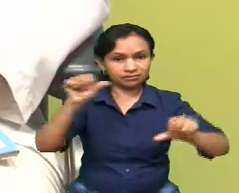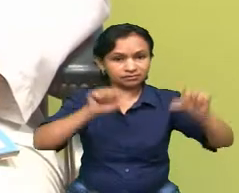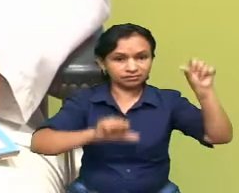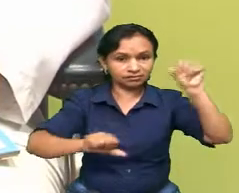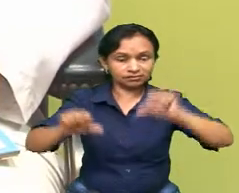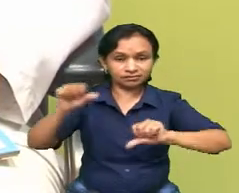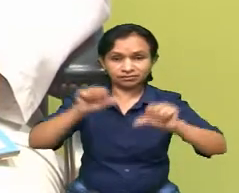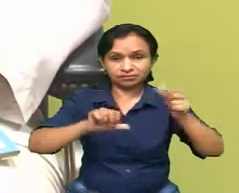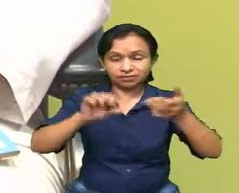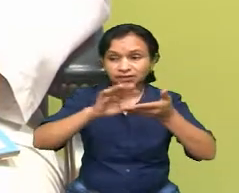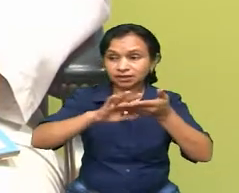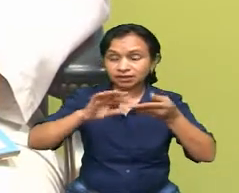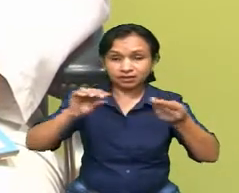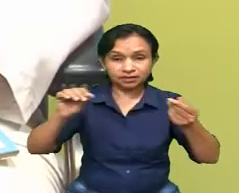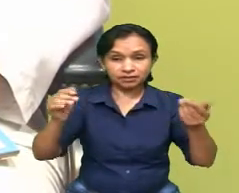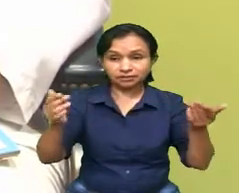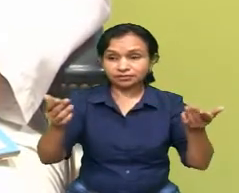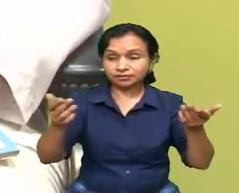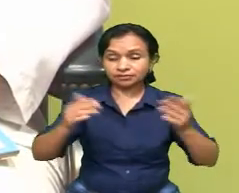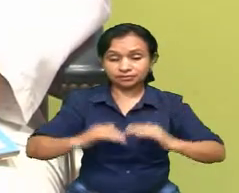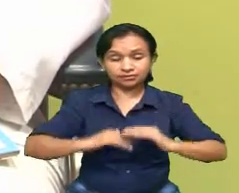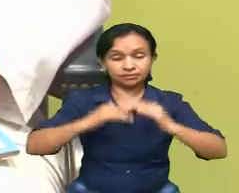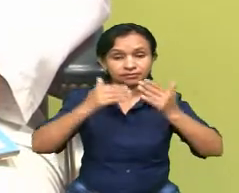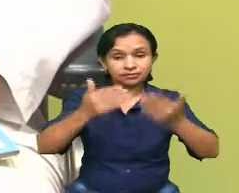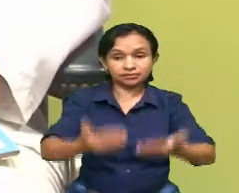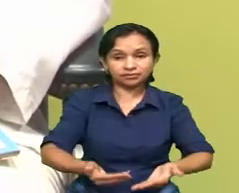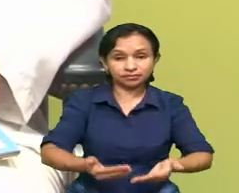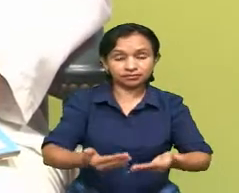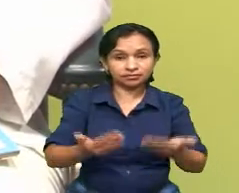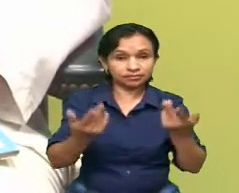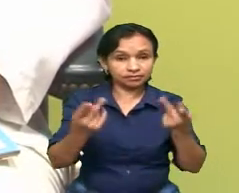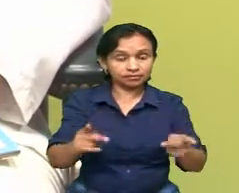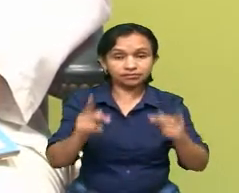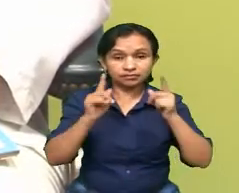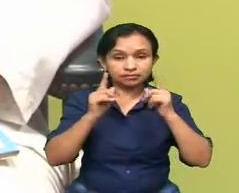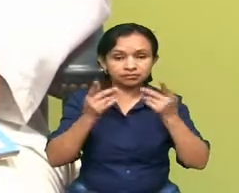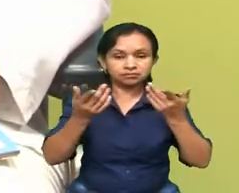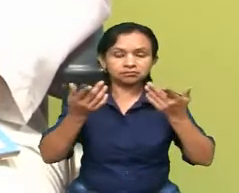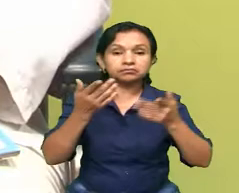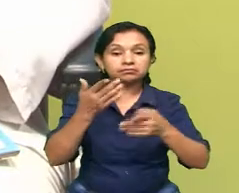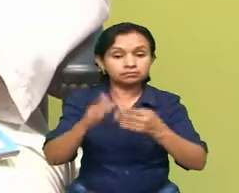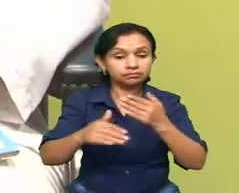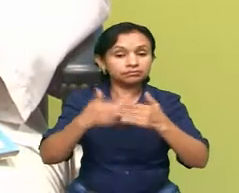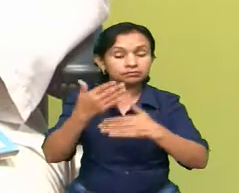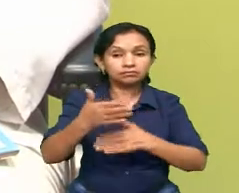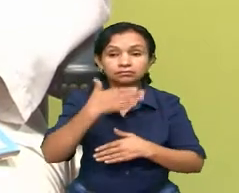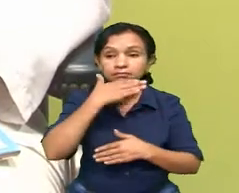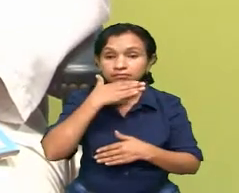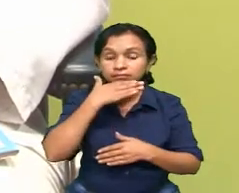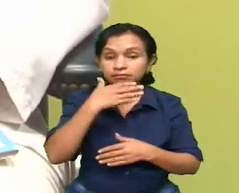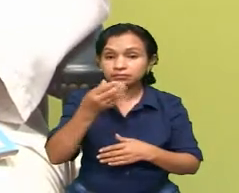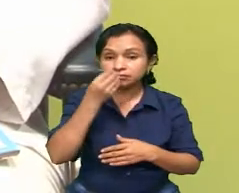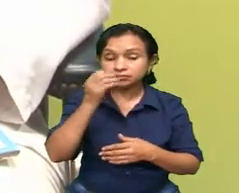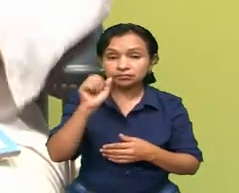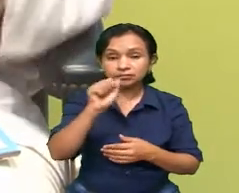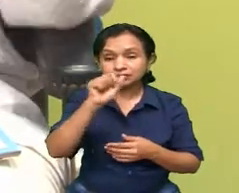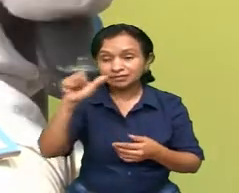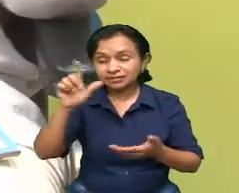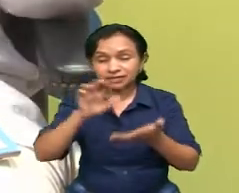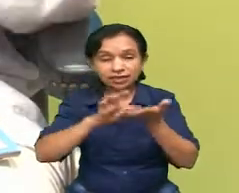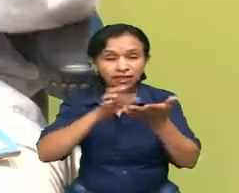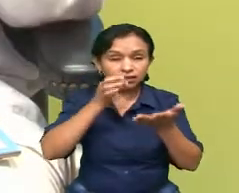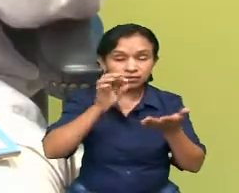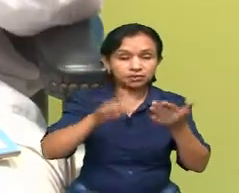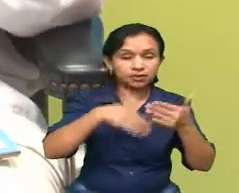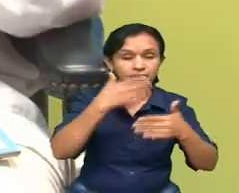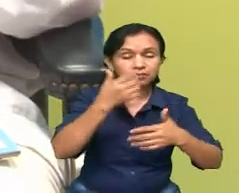azúcar. El embarazo no es una enfermedad, ¿verdad? Pero si nos descuidamos, nos complicamos. Y si estamos comiendo mucha sal, mucha azúcar, ya vienen